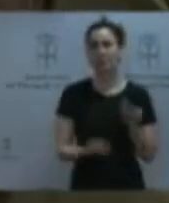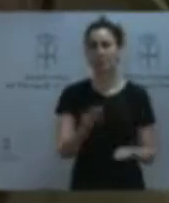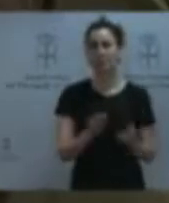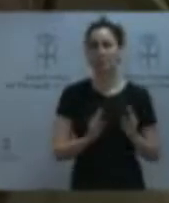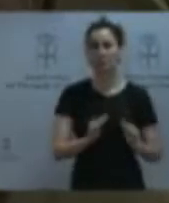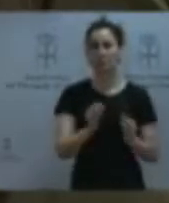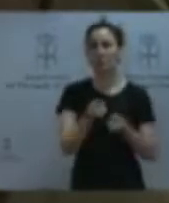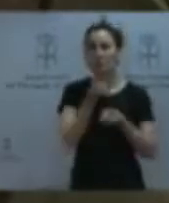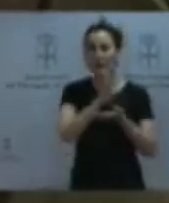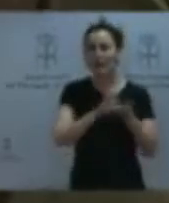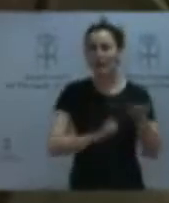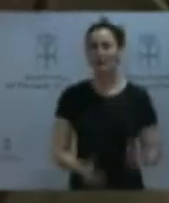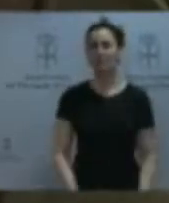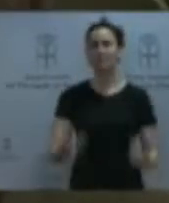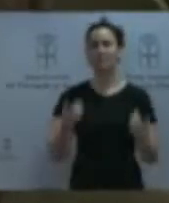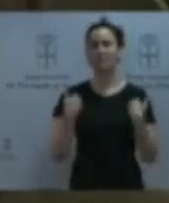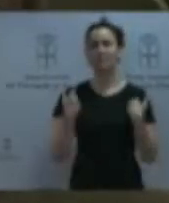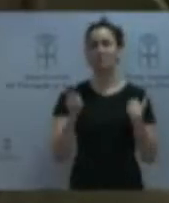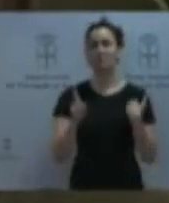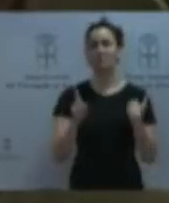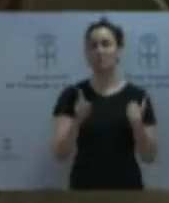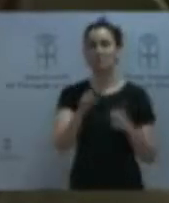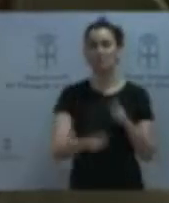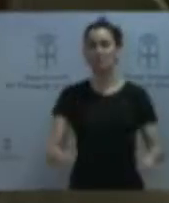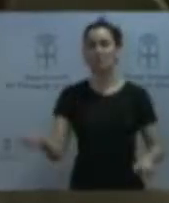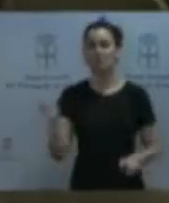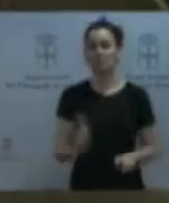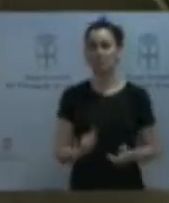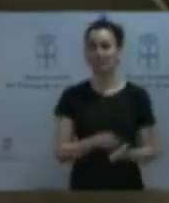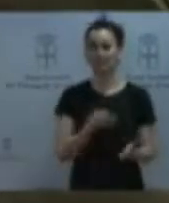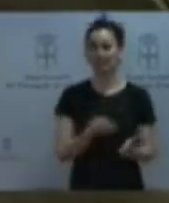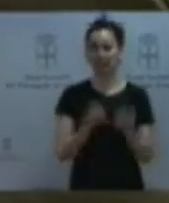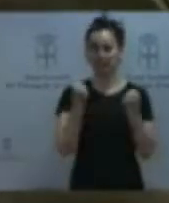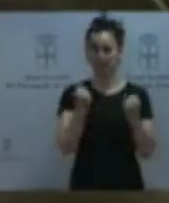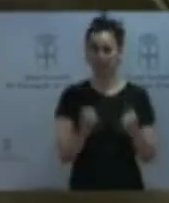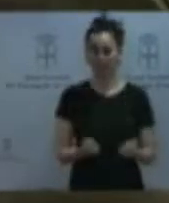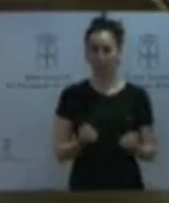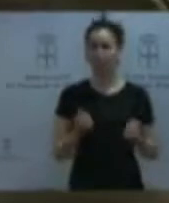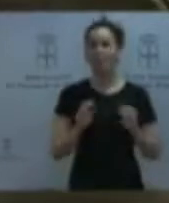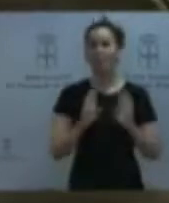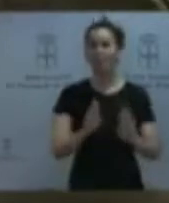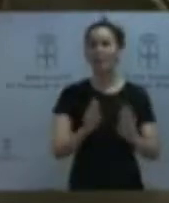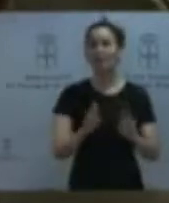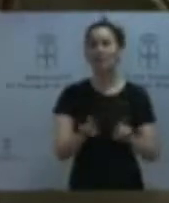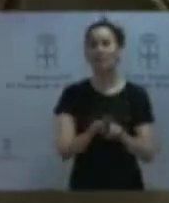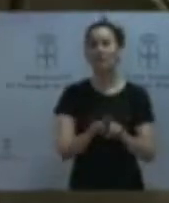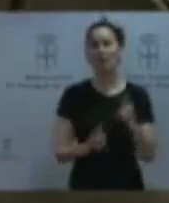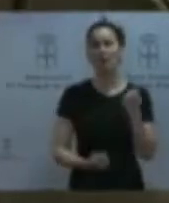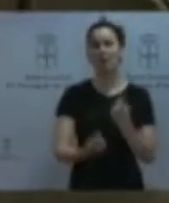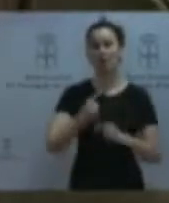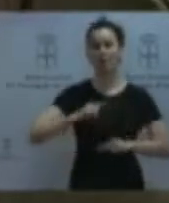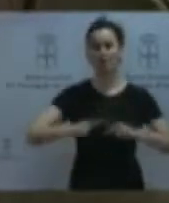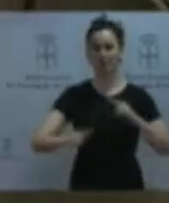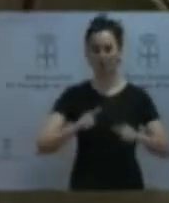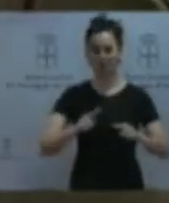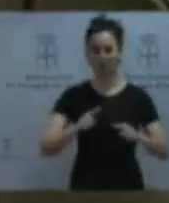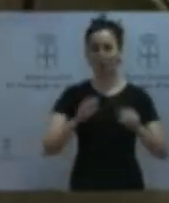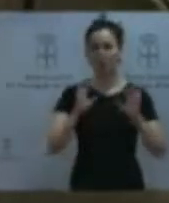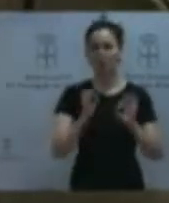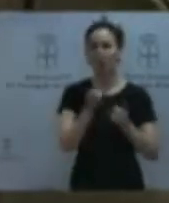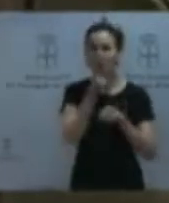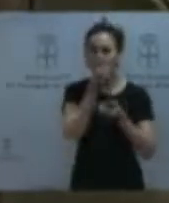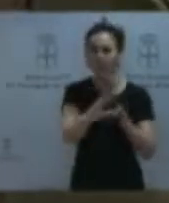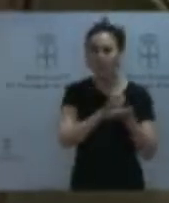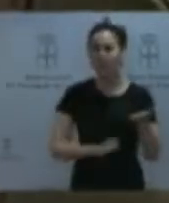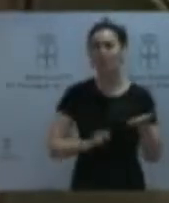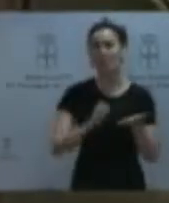técnico. Sin embargo, parece que algún director, viendo algunos de los informes, se atribuye también las funciones de los técnicos. Yo le pregunto,